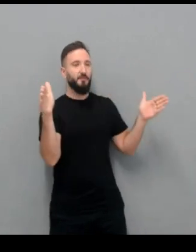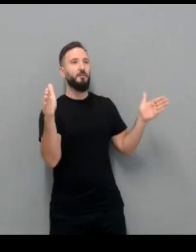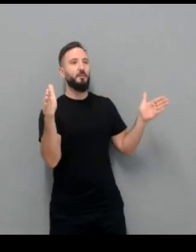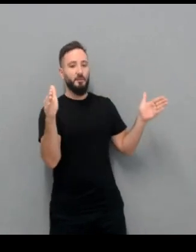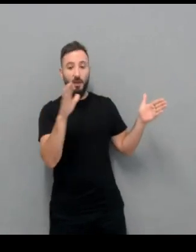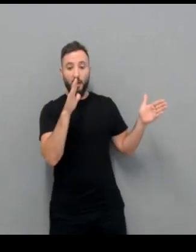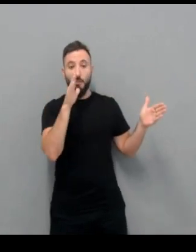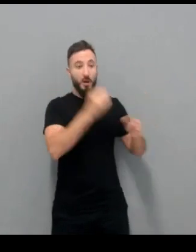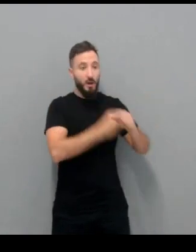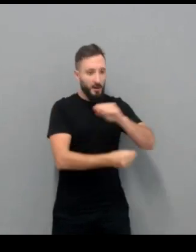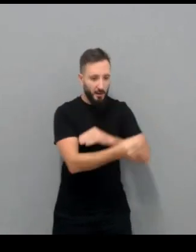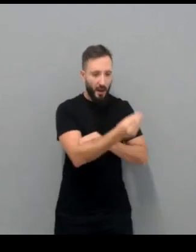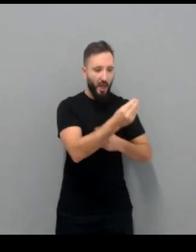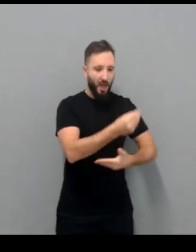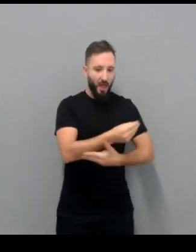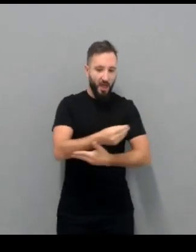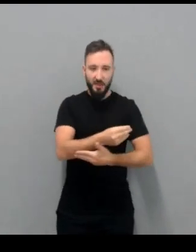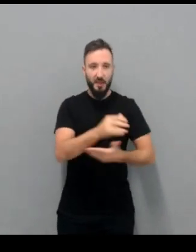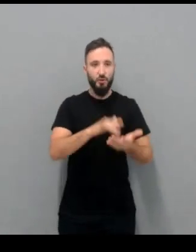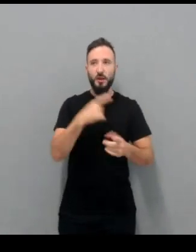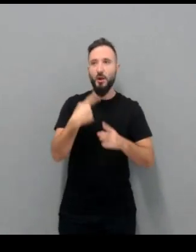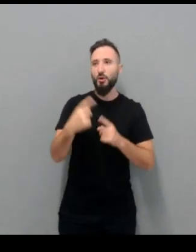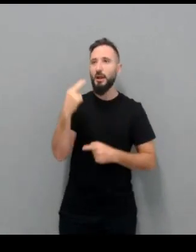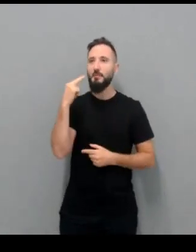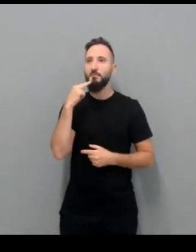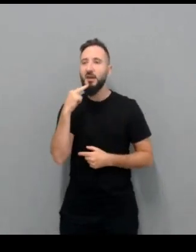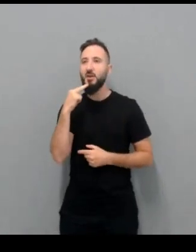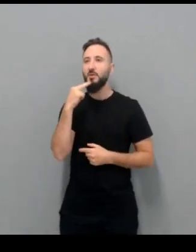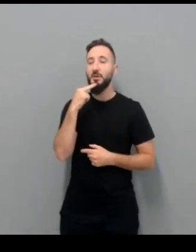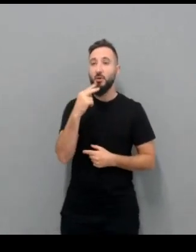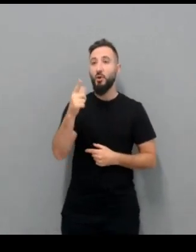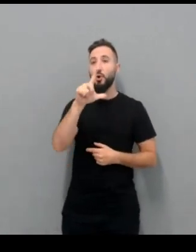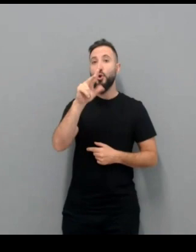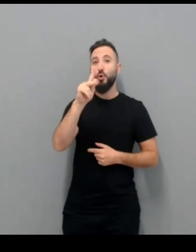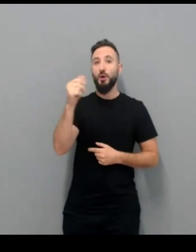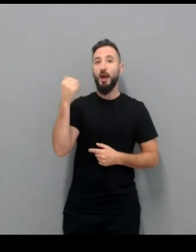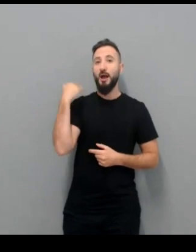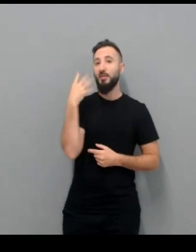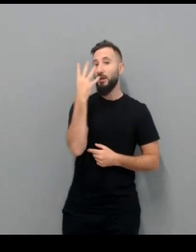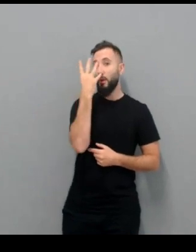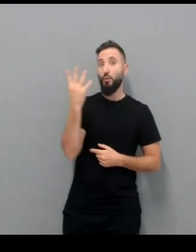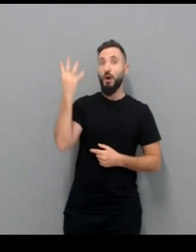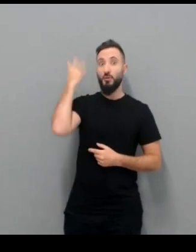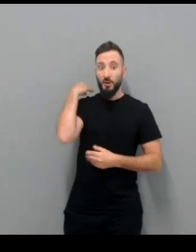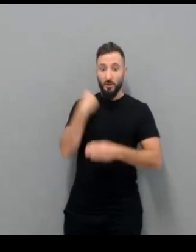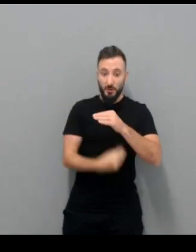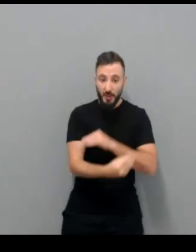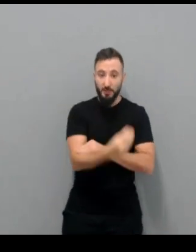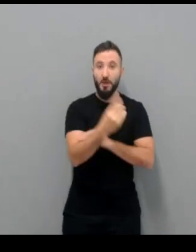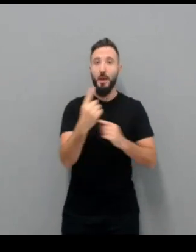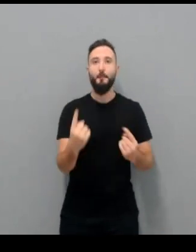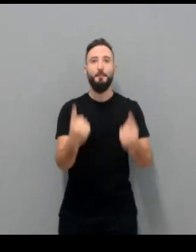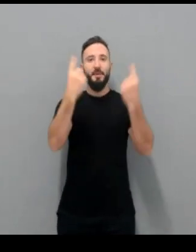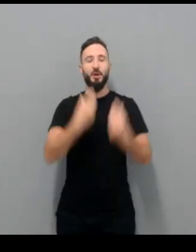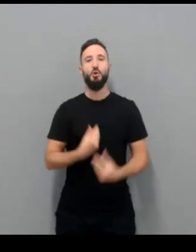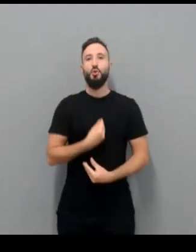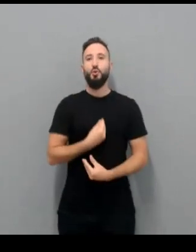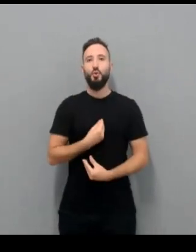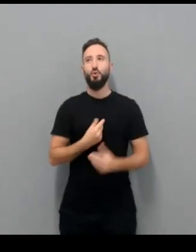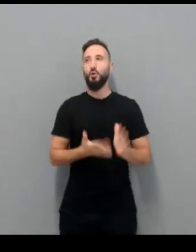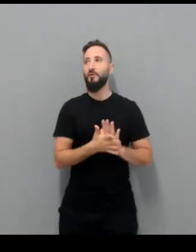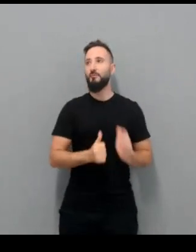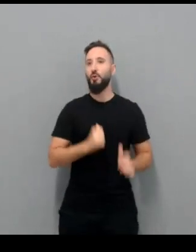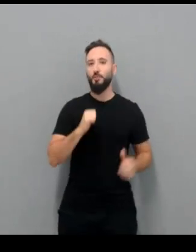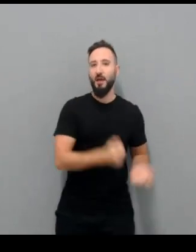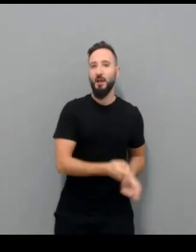desde que nace todo es un susto, todos son miedos. Luca nació hace 4 años y fue el primer susto que nos dio. Nos fuimos corriendo al hospital,